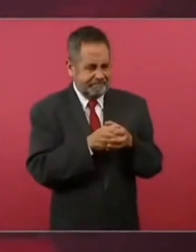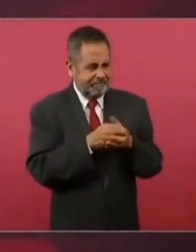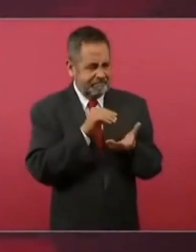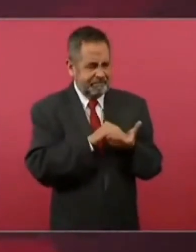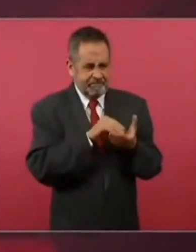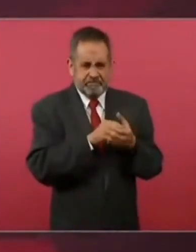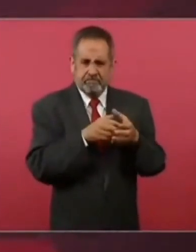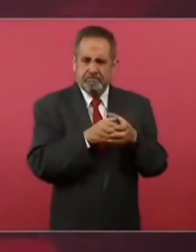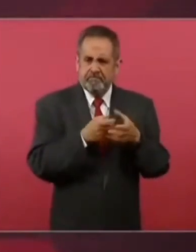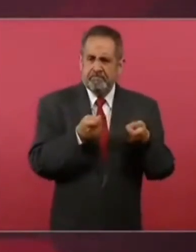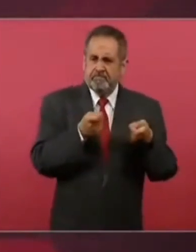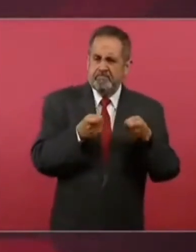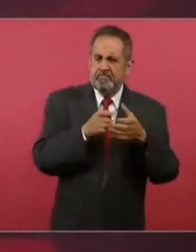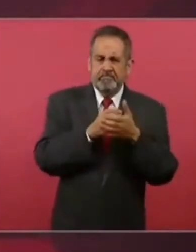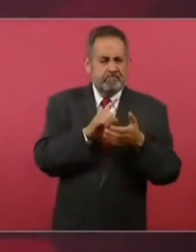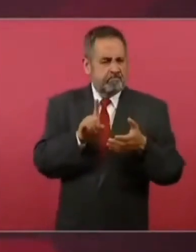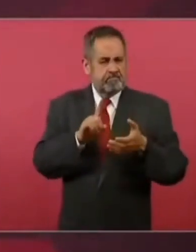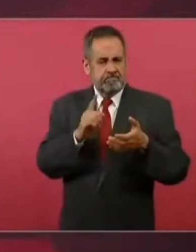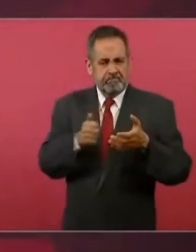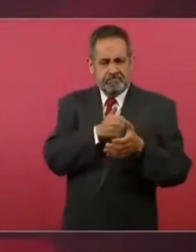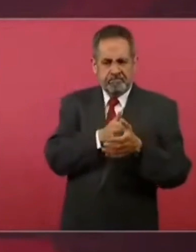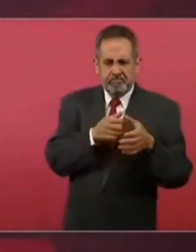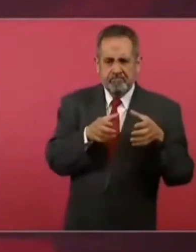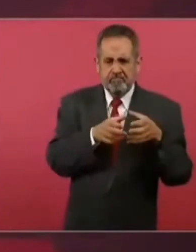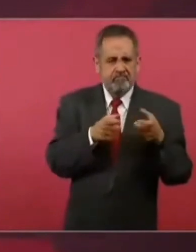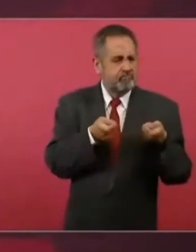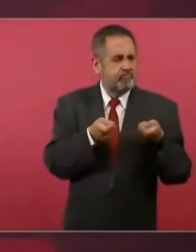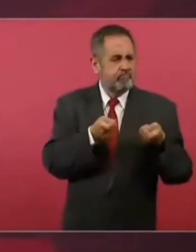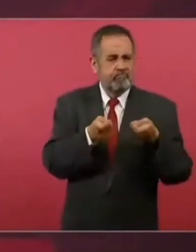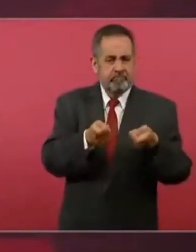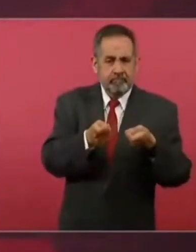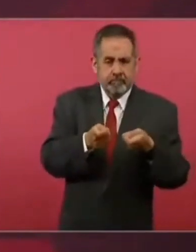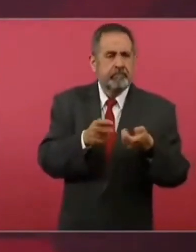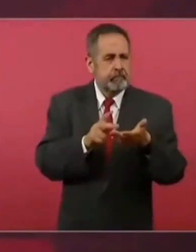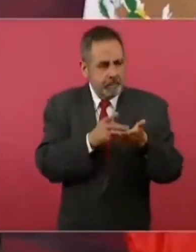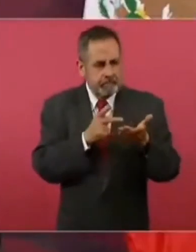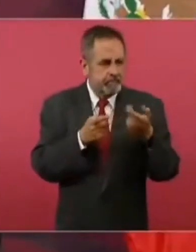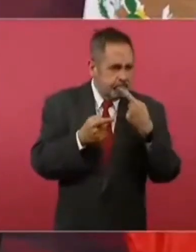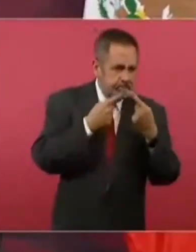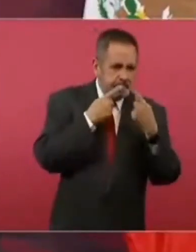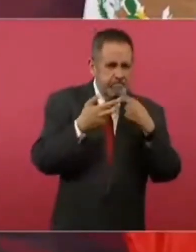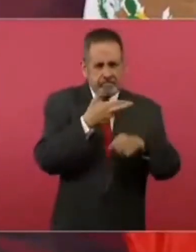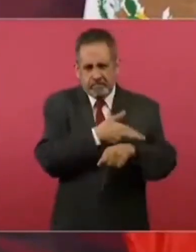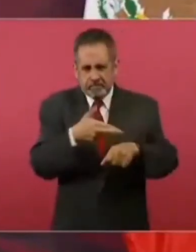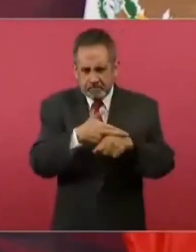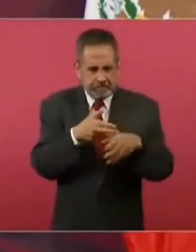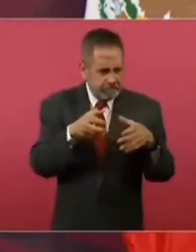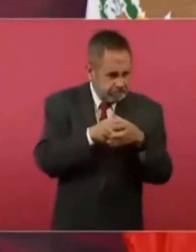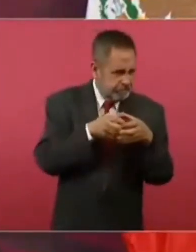Ahí está. Y se están reagrupando.